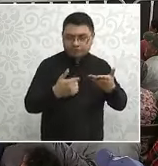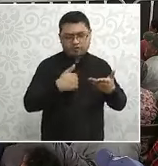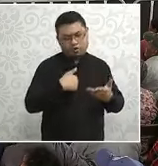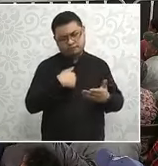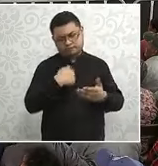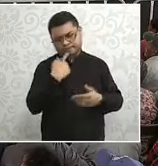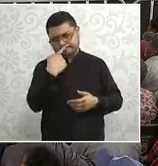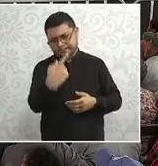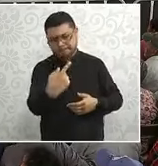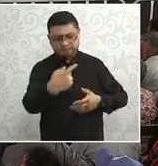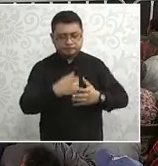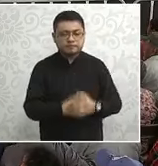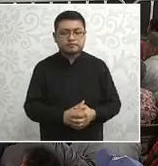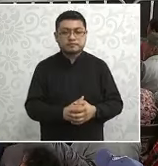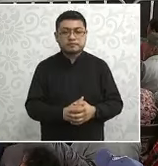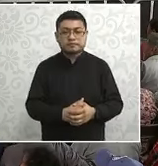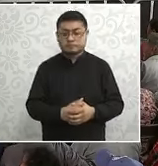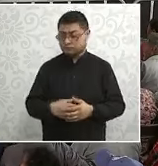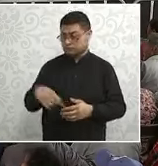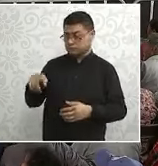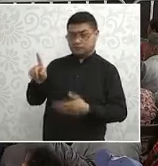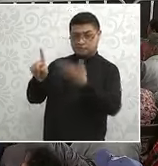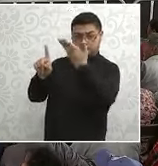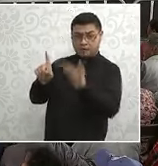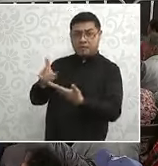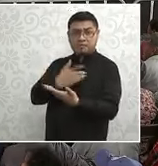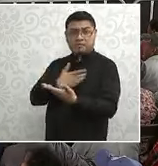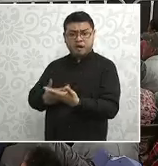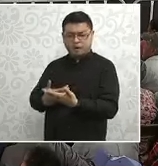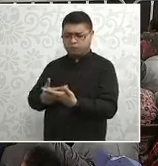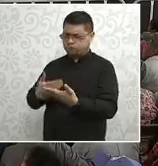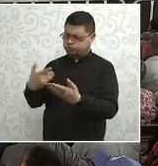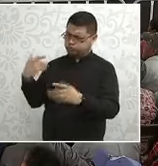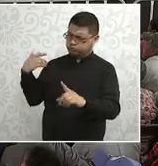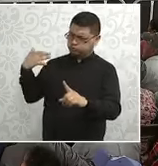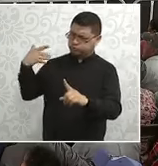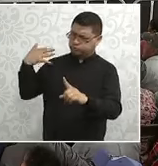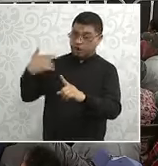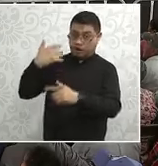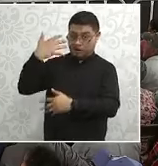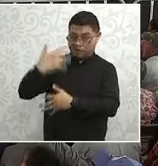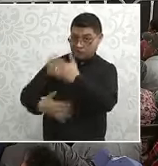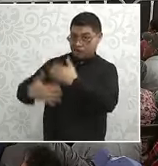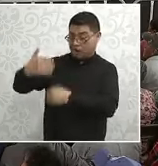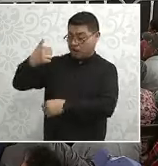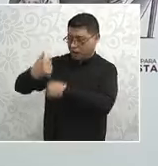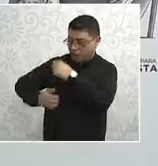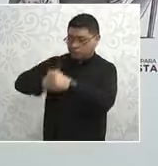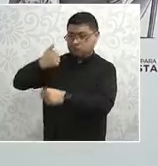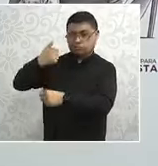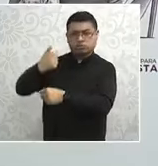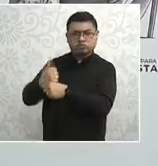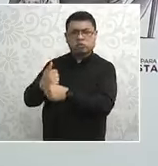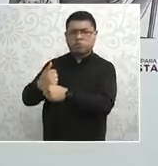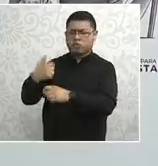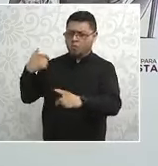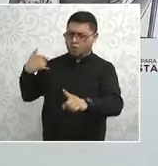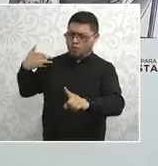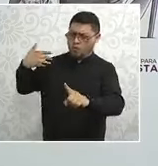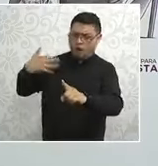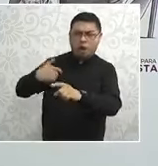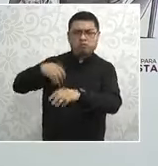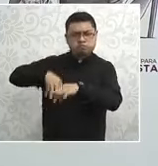nuestra presidenta a los 15 años fíjense inició su primera Lucha como lo refiere el entró a